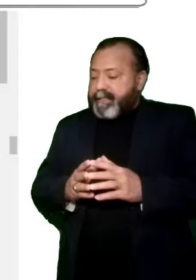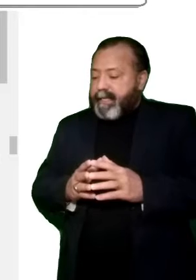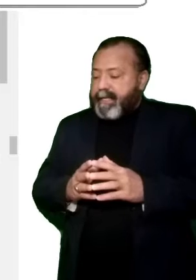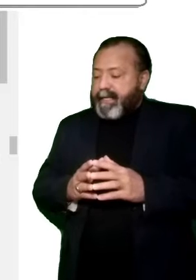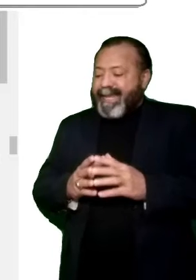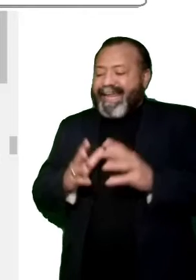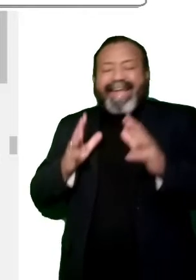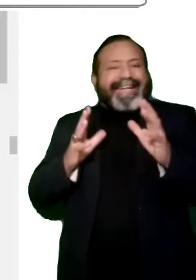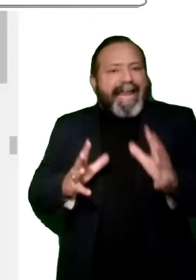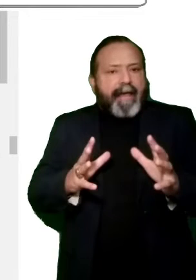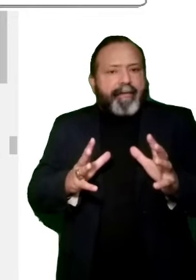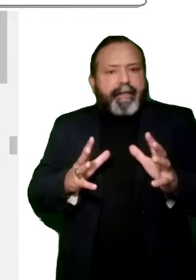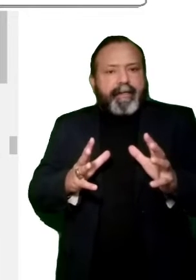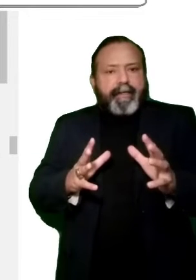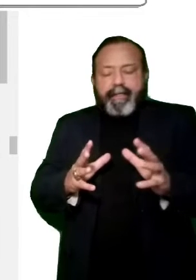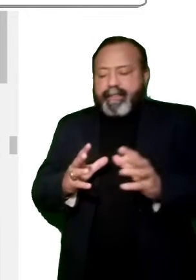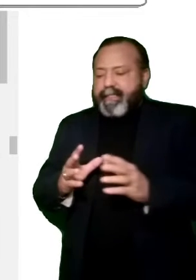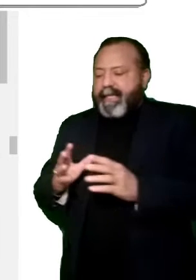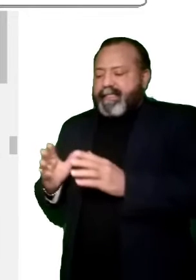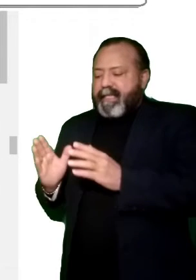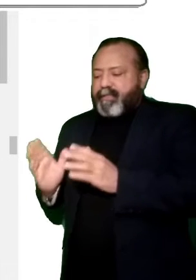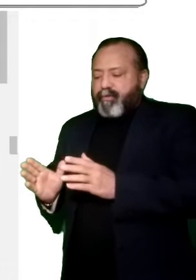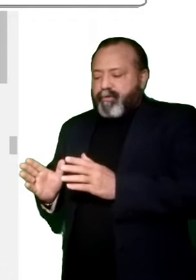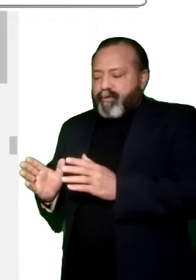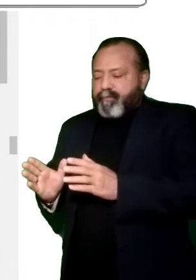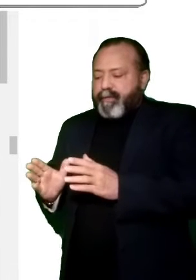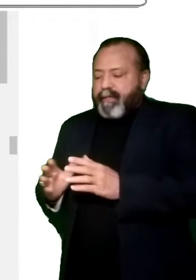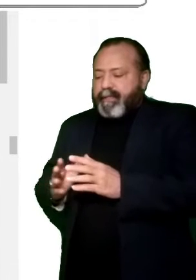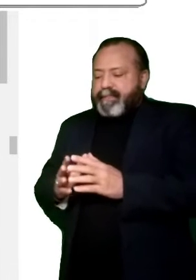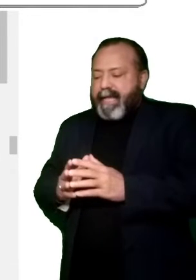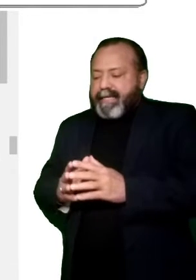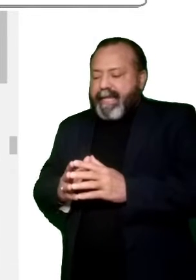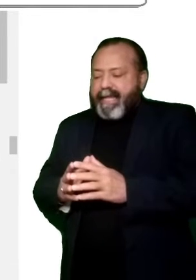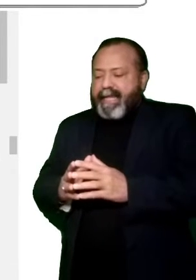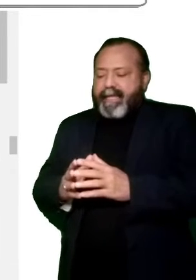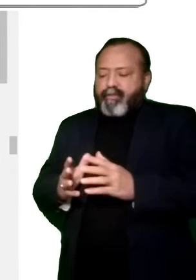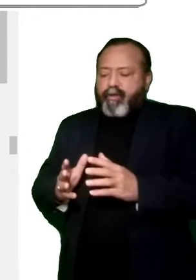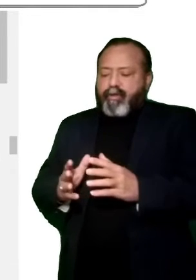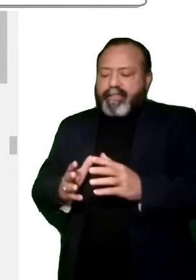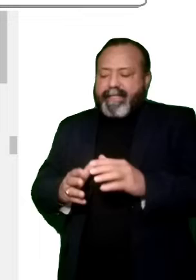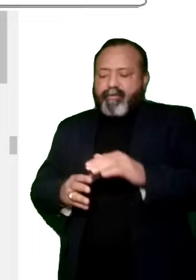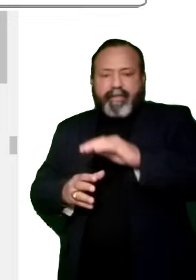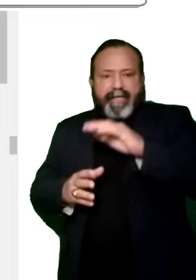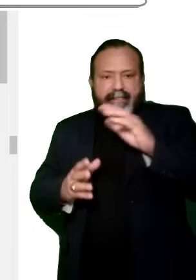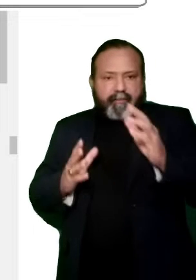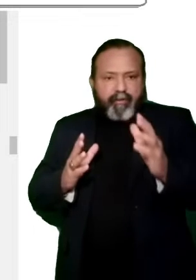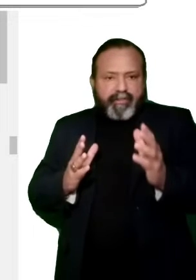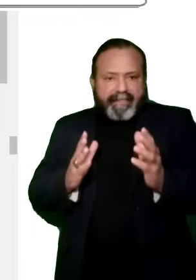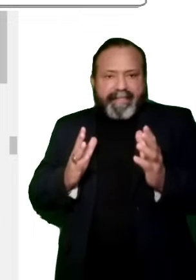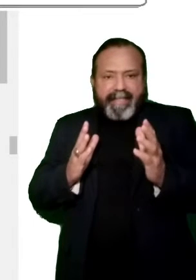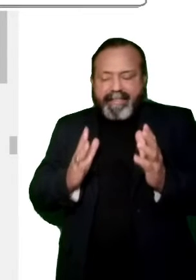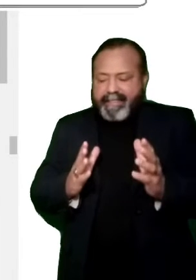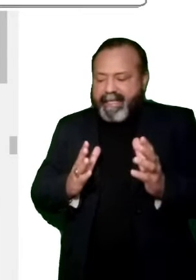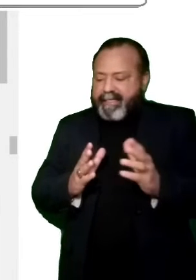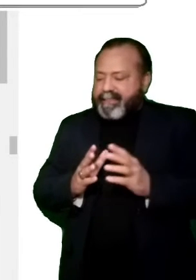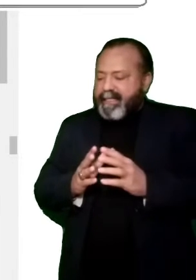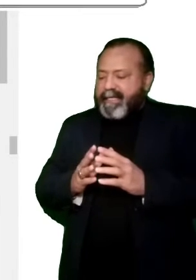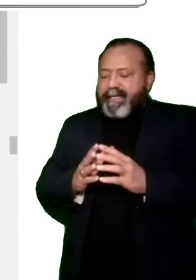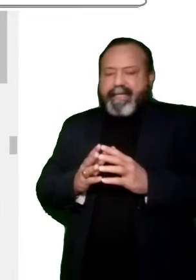doméstica es la clave de este estudio, ya que esto dentro del